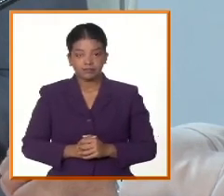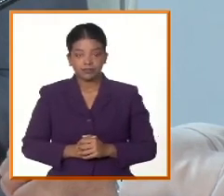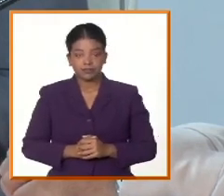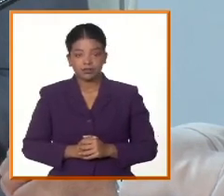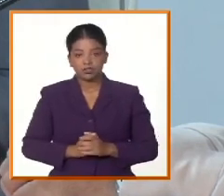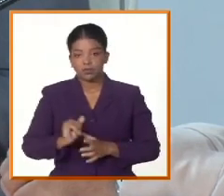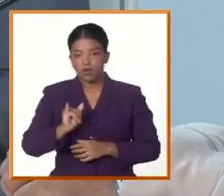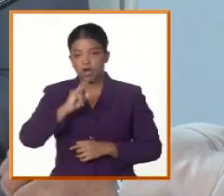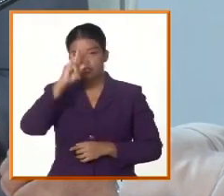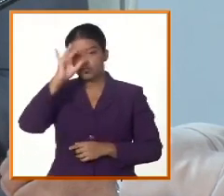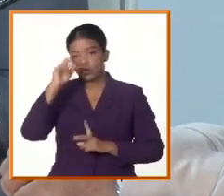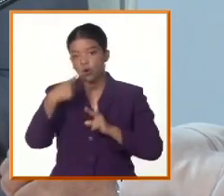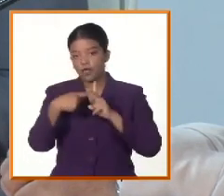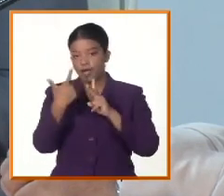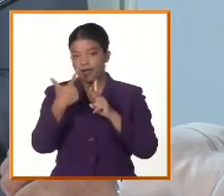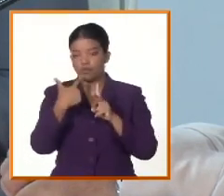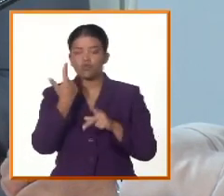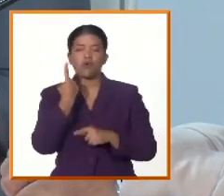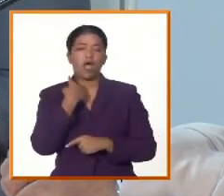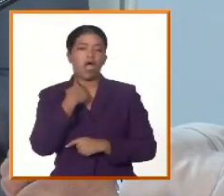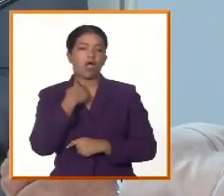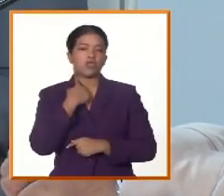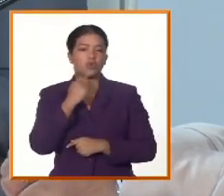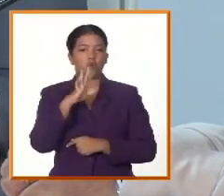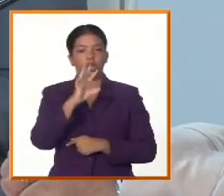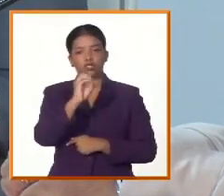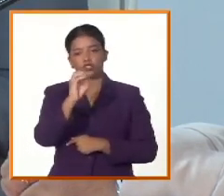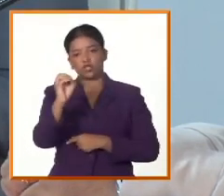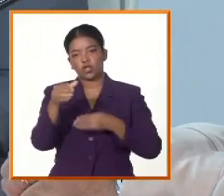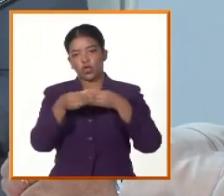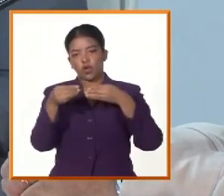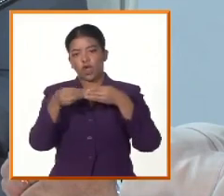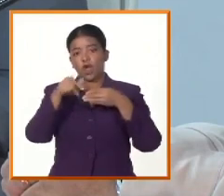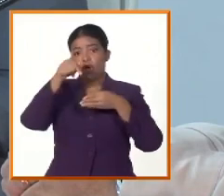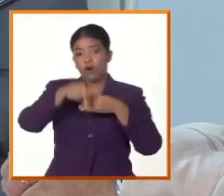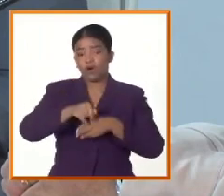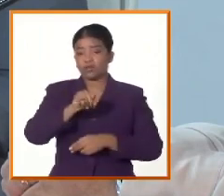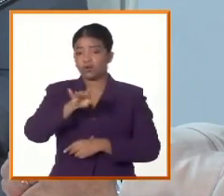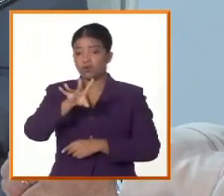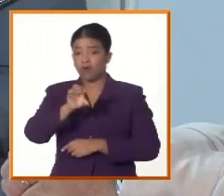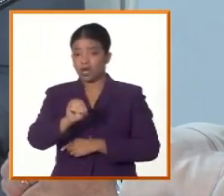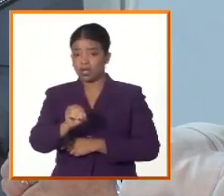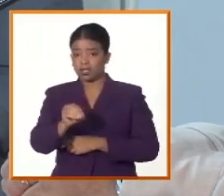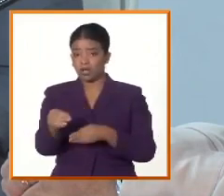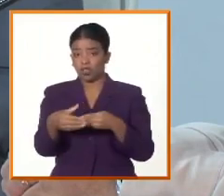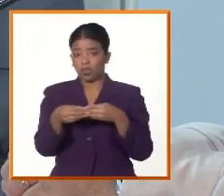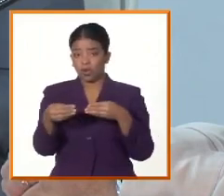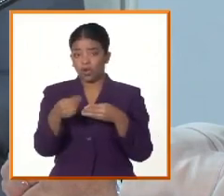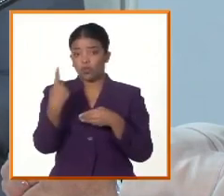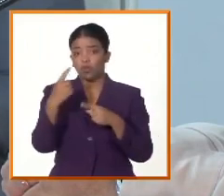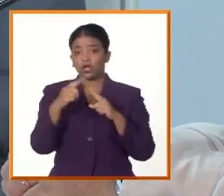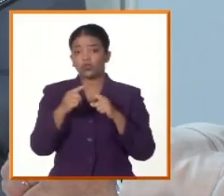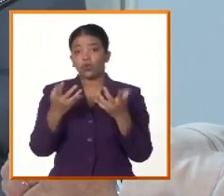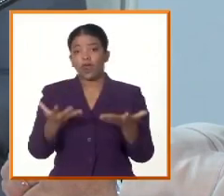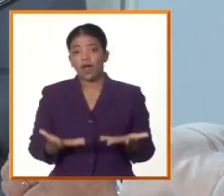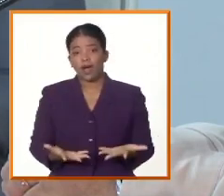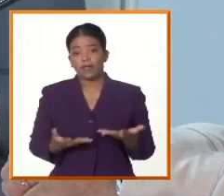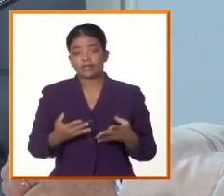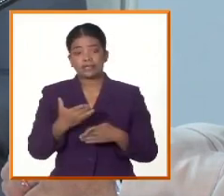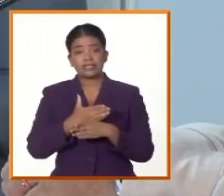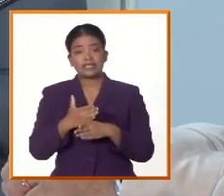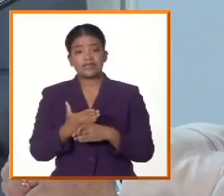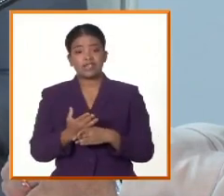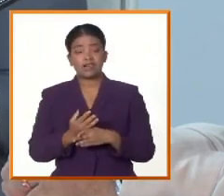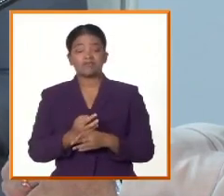un año andaba en el entorno de los cuatrocientos dólares Hoy está por encima de los 640 dólares la tonelada creo que eso es un ejemplo de